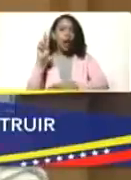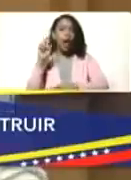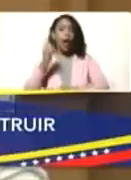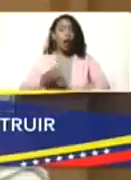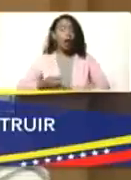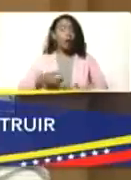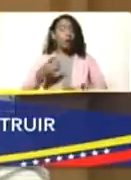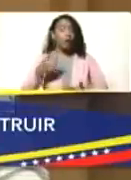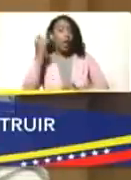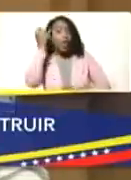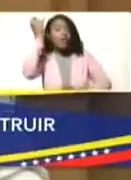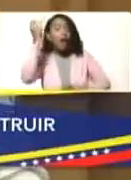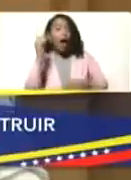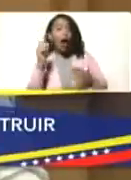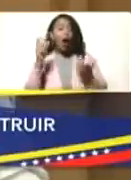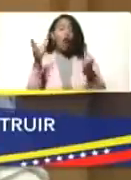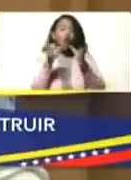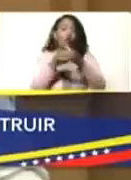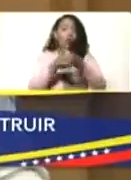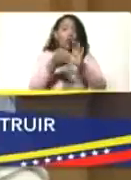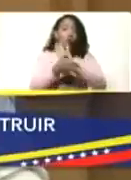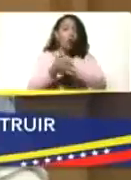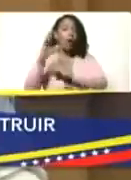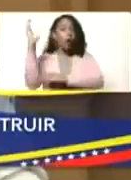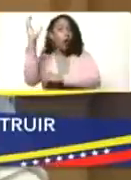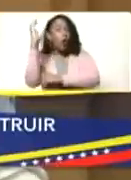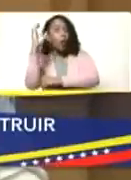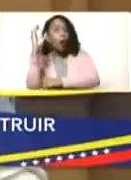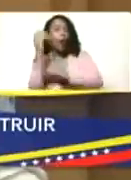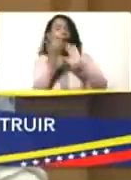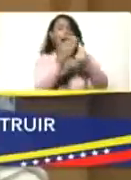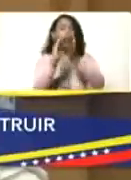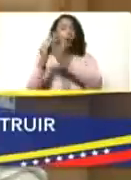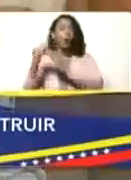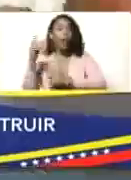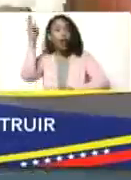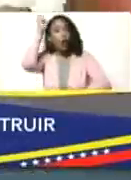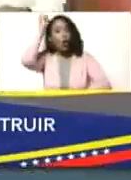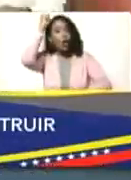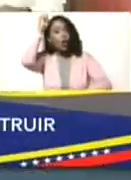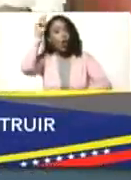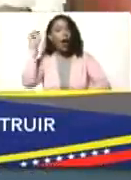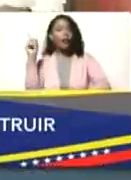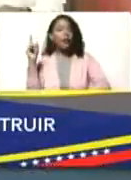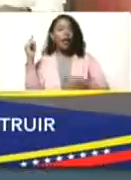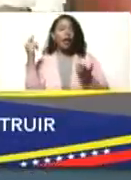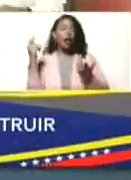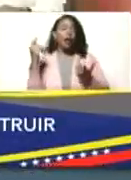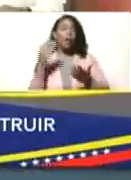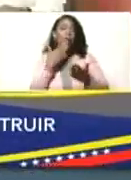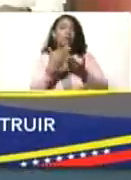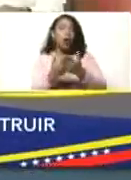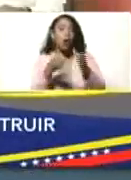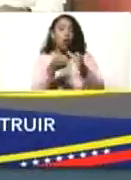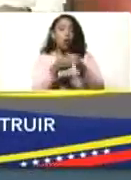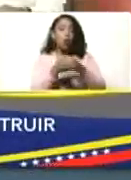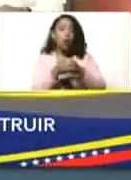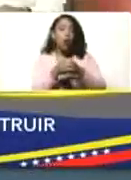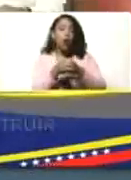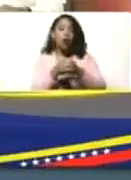incluso, con Colombia. La comunidad andina fue la plataforma que permitió de alguna manera